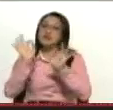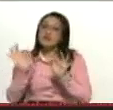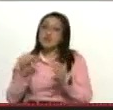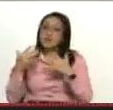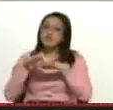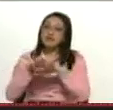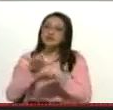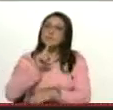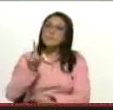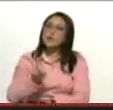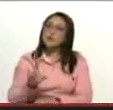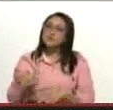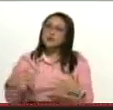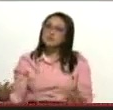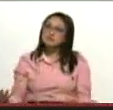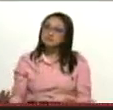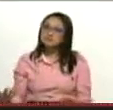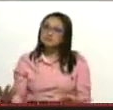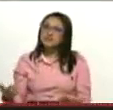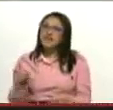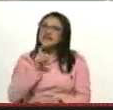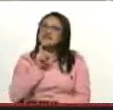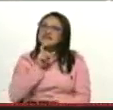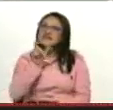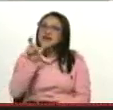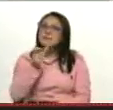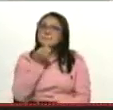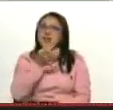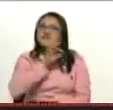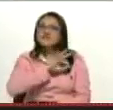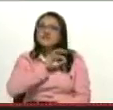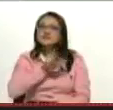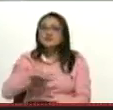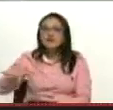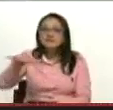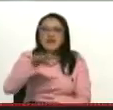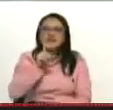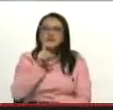La pregunta es a quién le beneficia